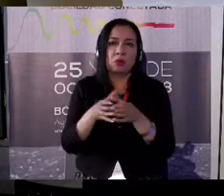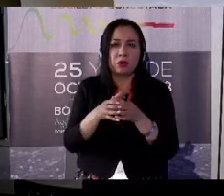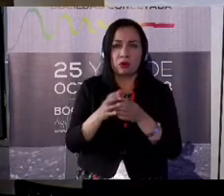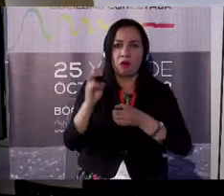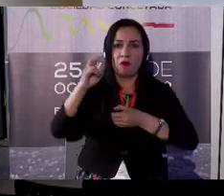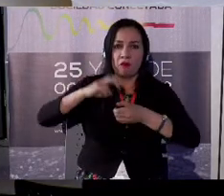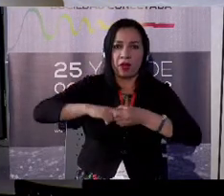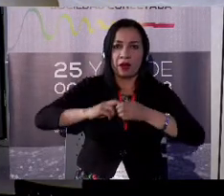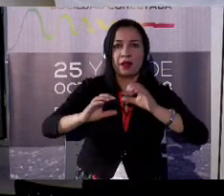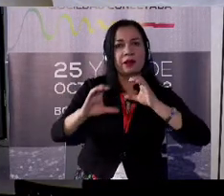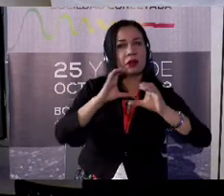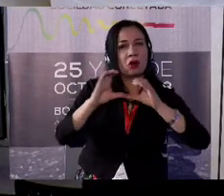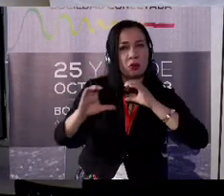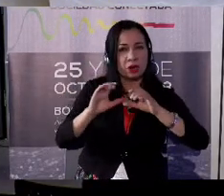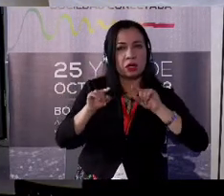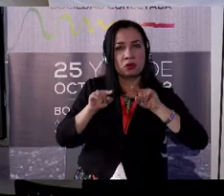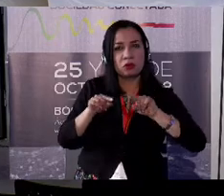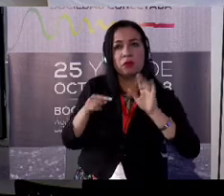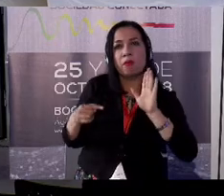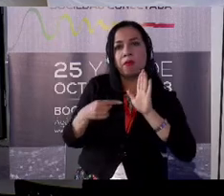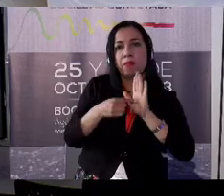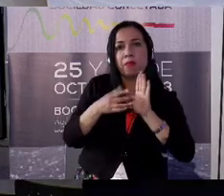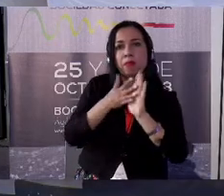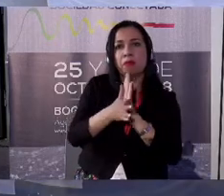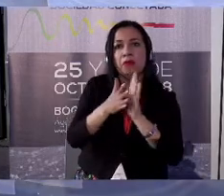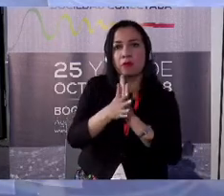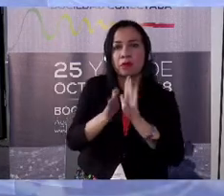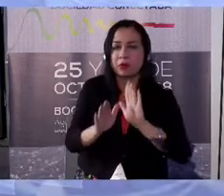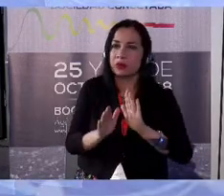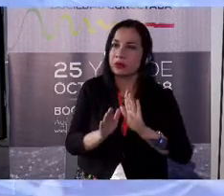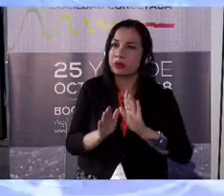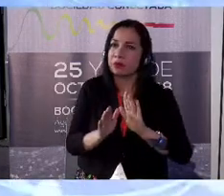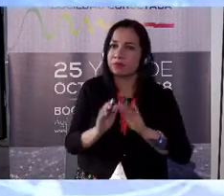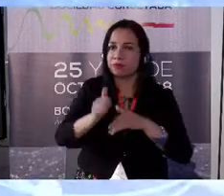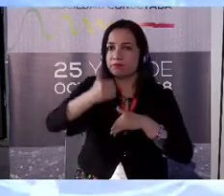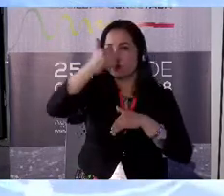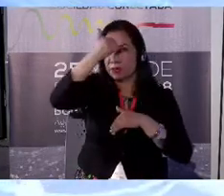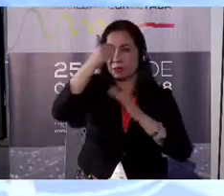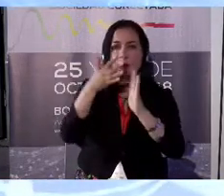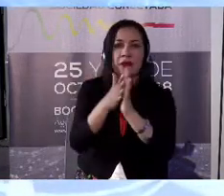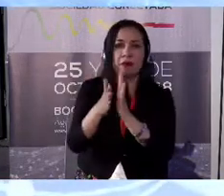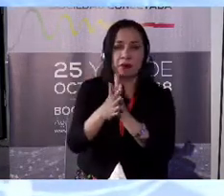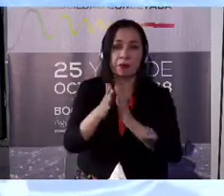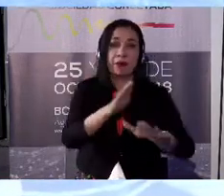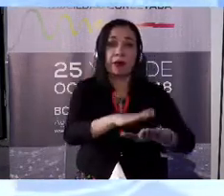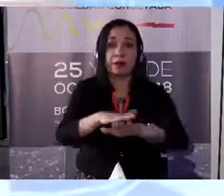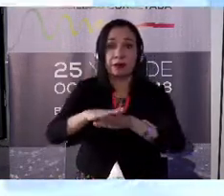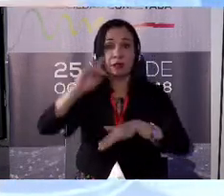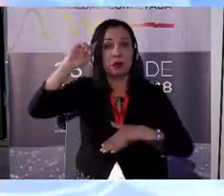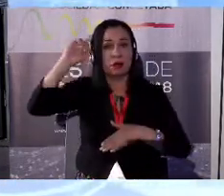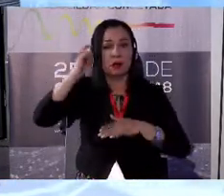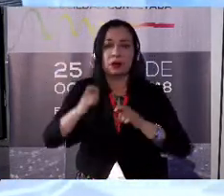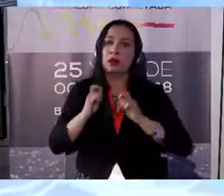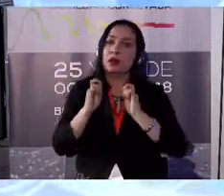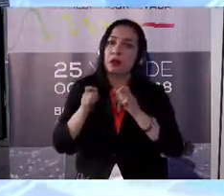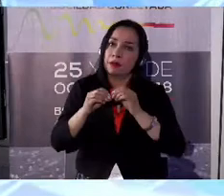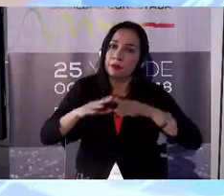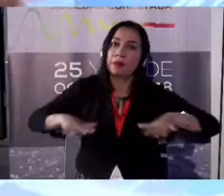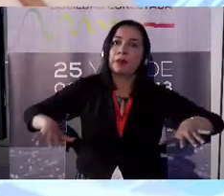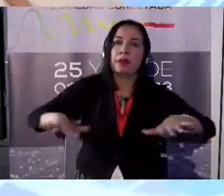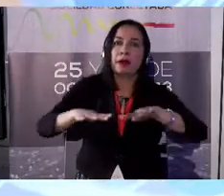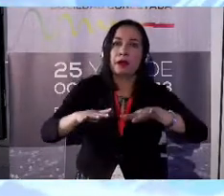principal dice, si el gobierno, al asignar tierras en diferentes partes del